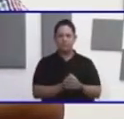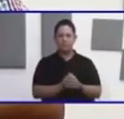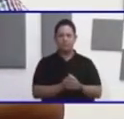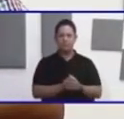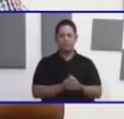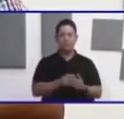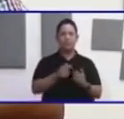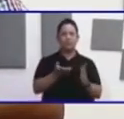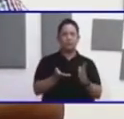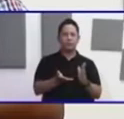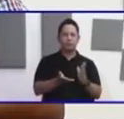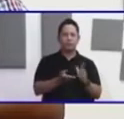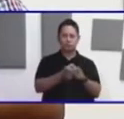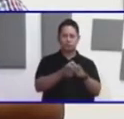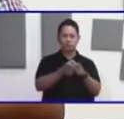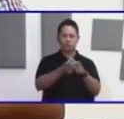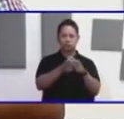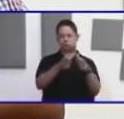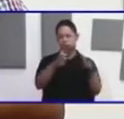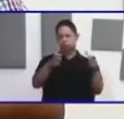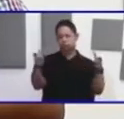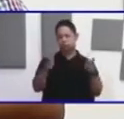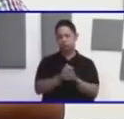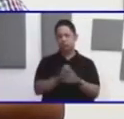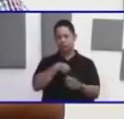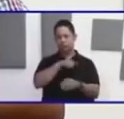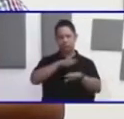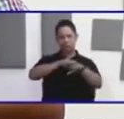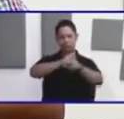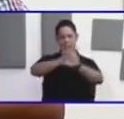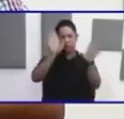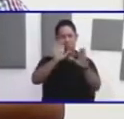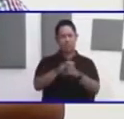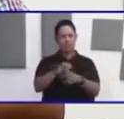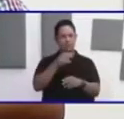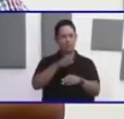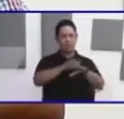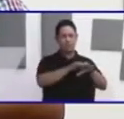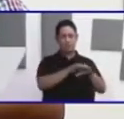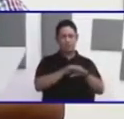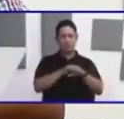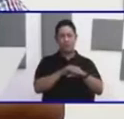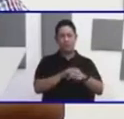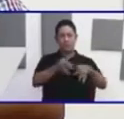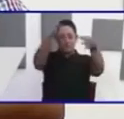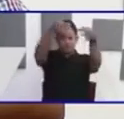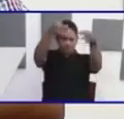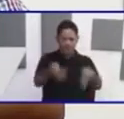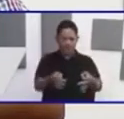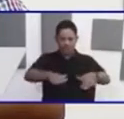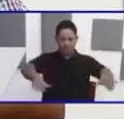aumentado. Queremos dejar claridad que los casos que voy a hacer referencia son casos diagnosticados en el